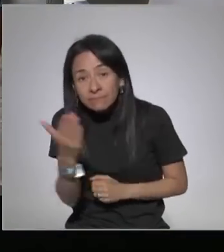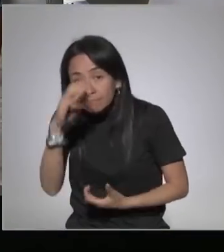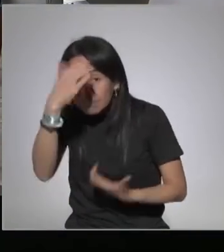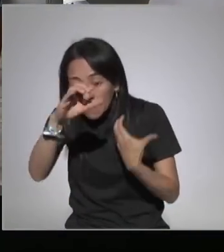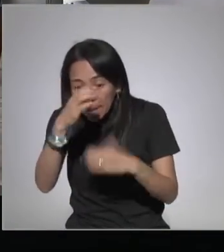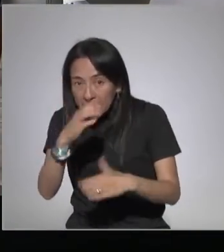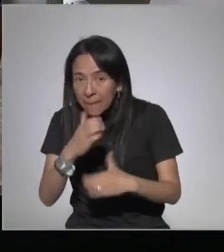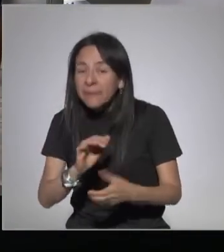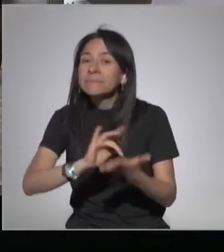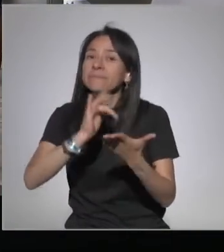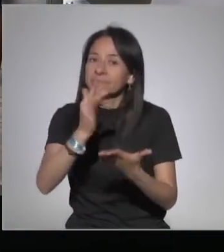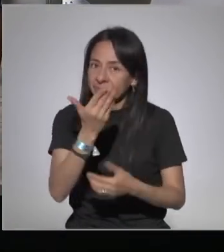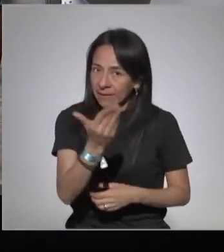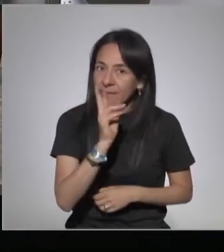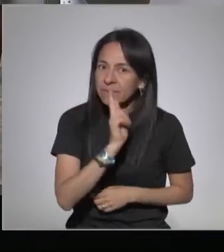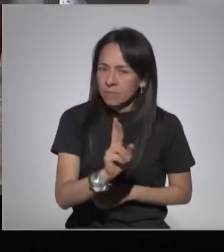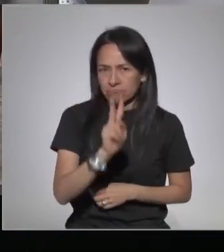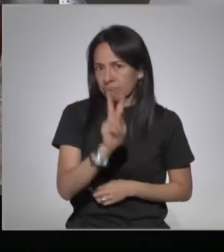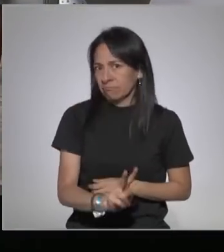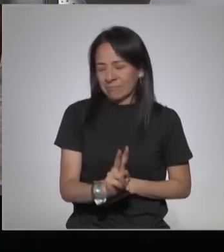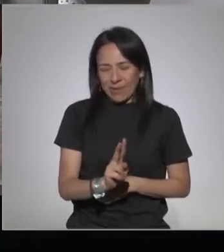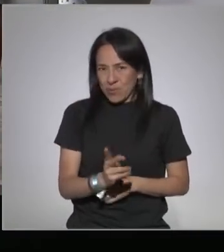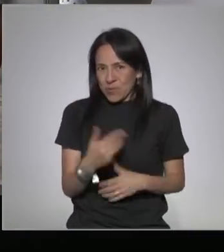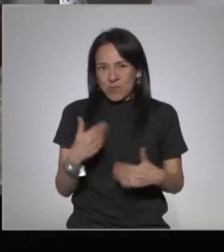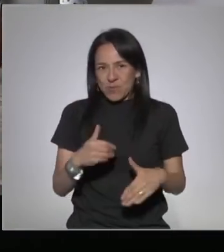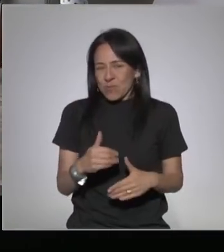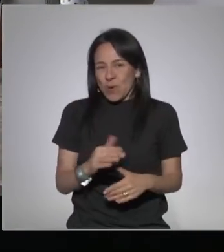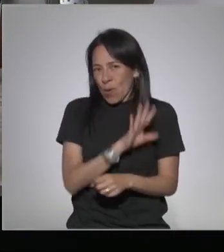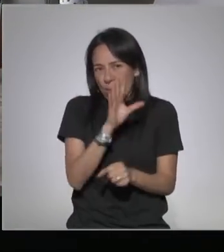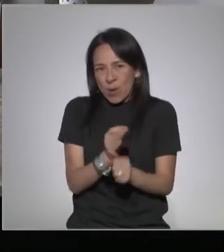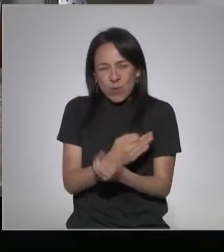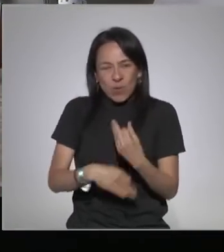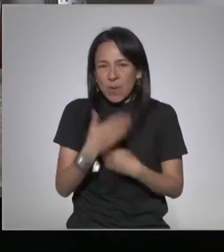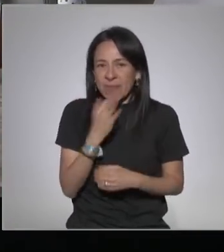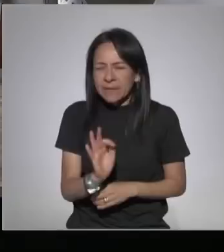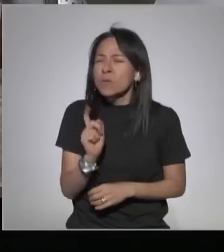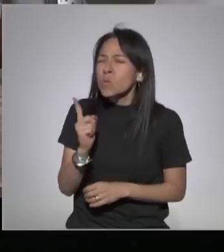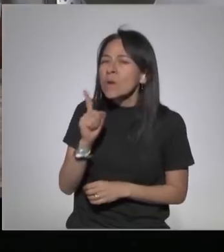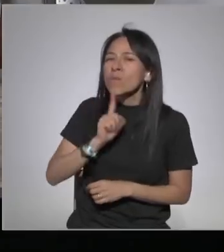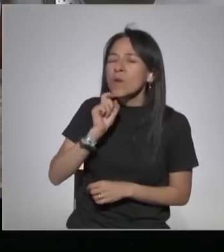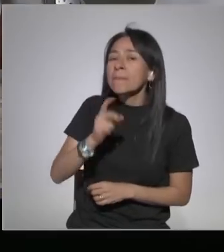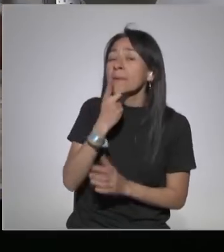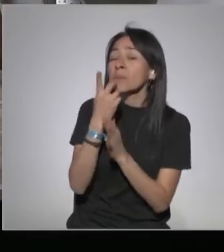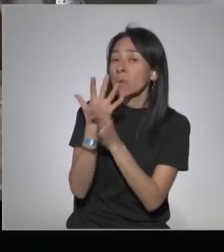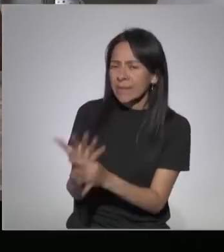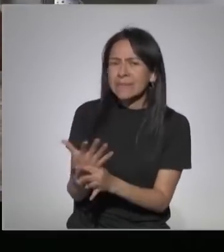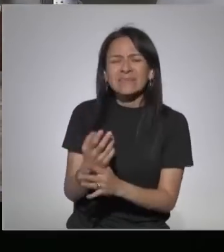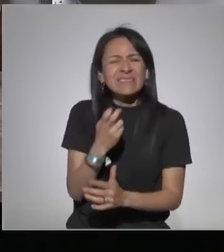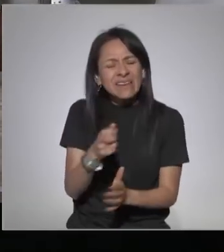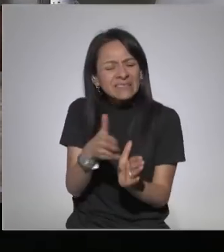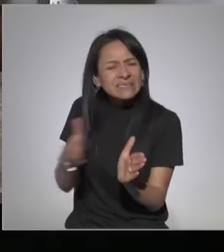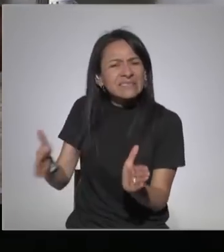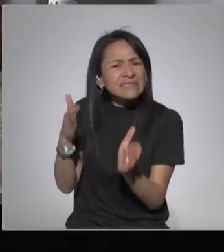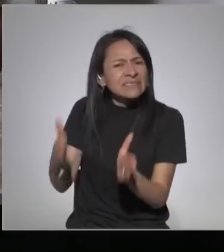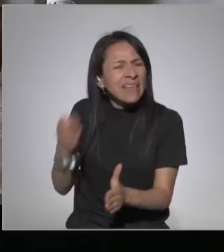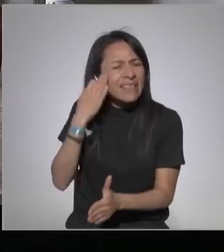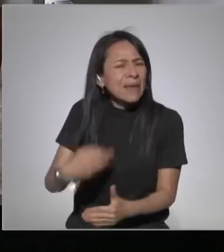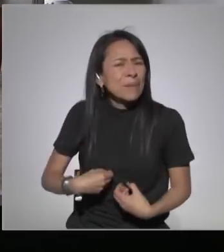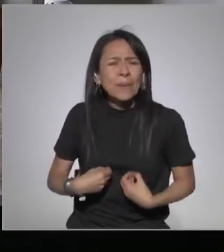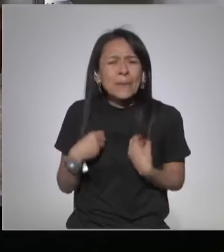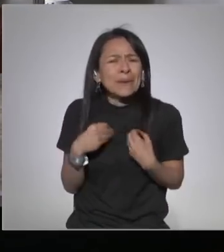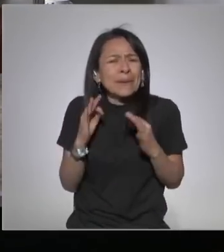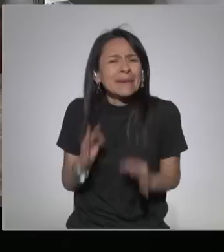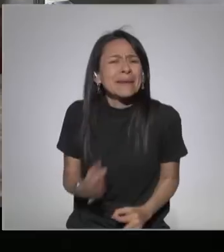respuestas. Todas me parecen maravillosas y hay una en específico que quiero citar, que es una mujer que nos dice: se vive a plenitud, sin cargas de